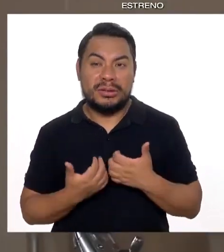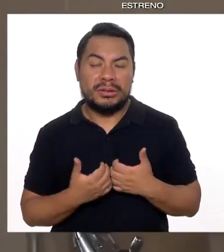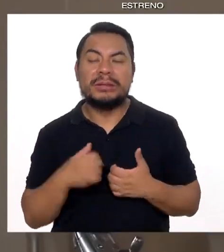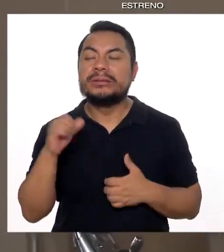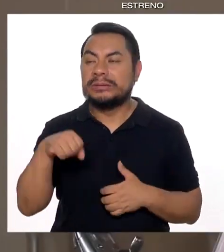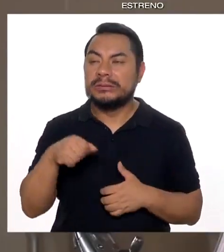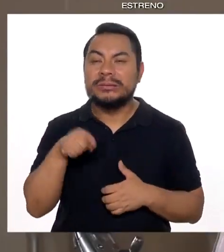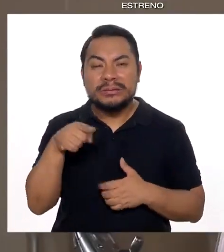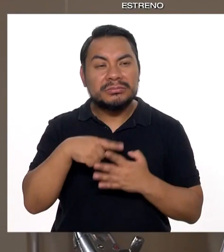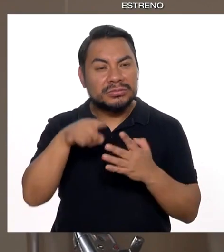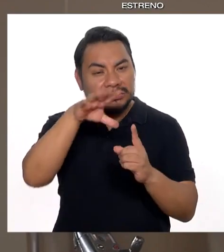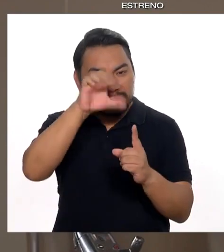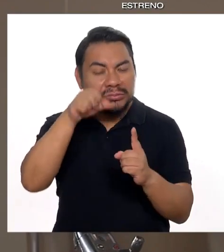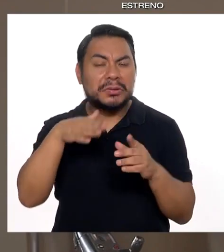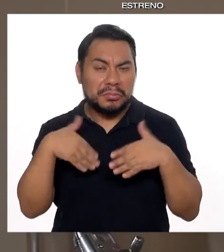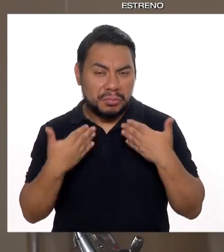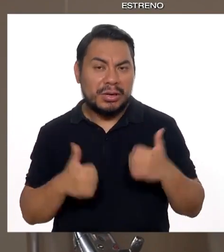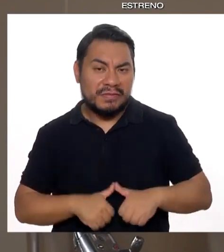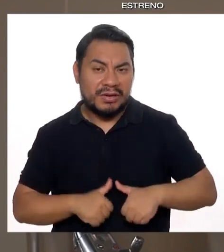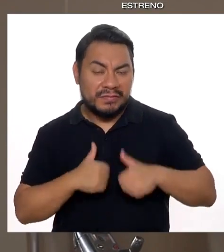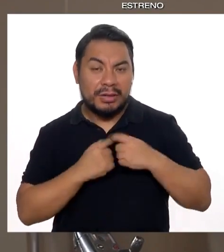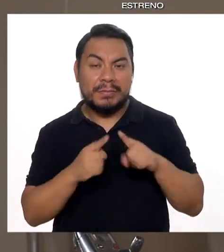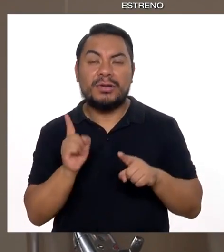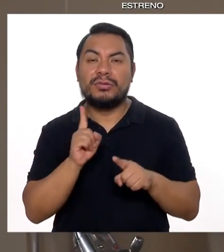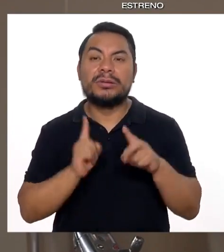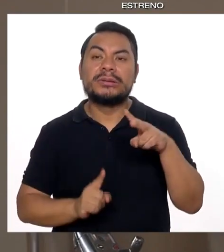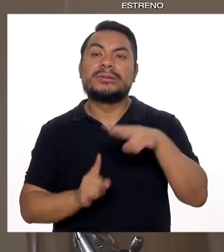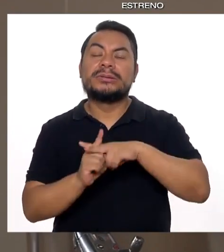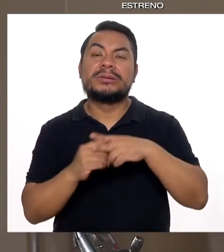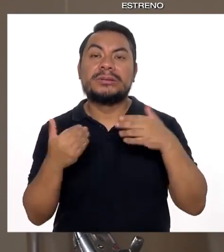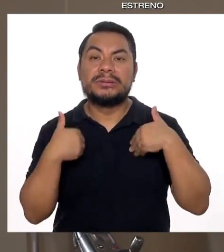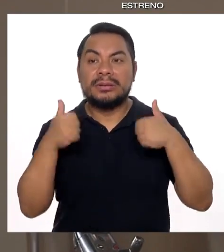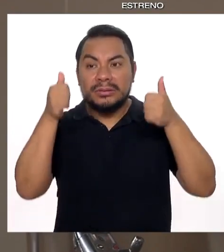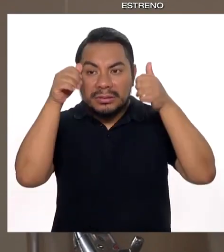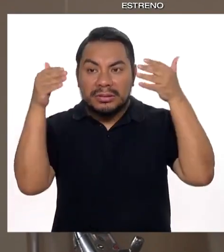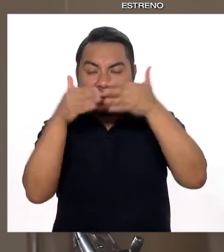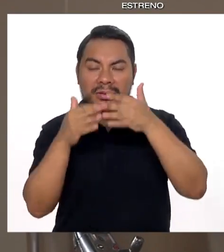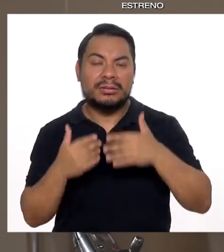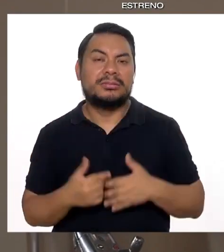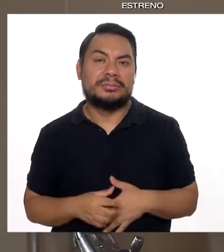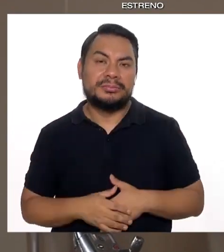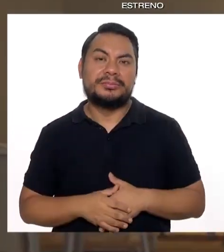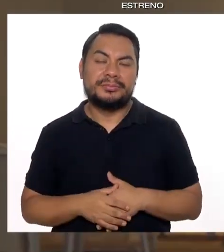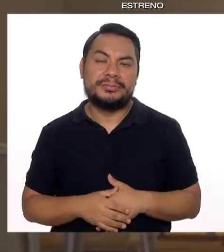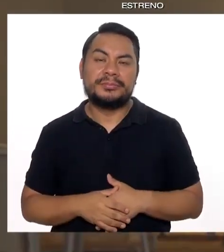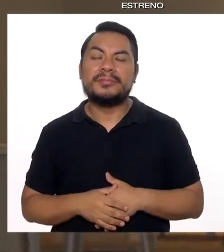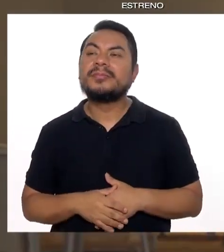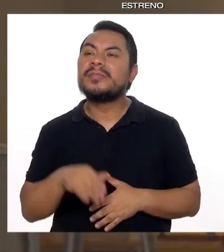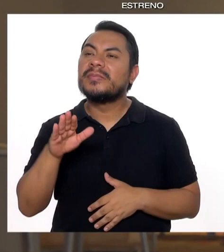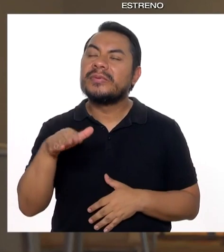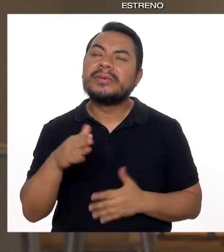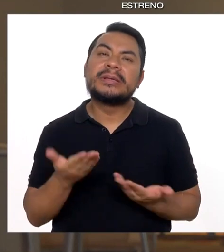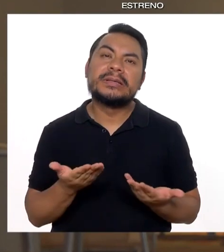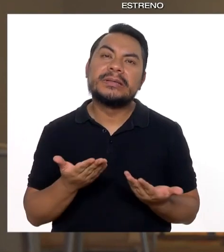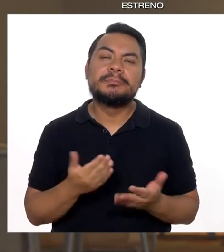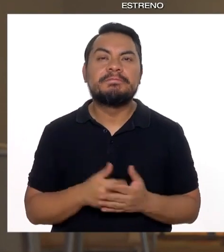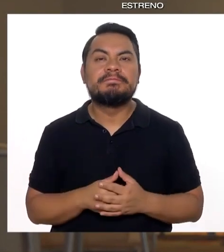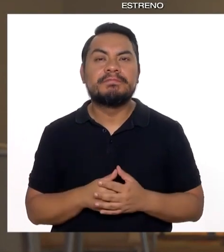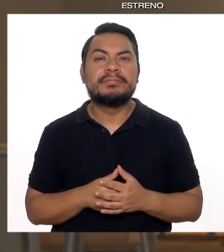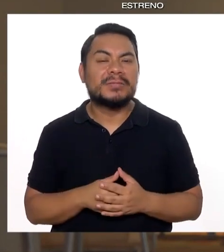quizá. Son diagnósticos que pueden convivir, pero que no necesariamente se producen porque tengo trastorno del espectro autista. Por